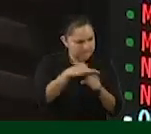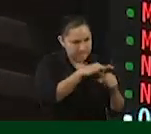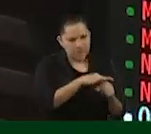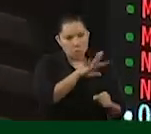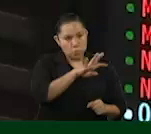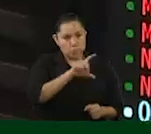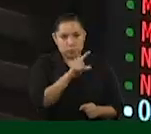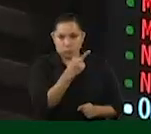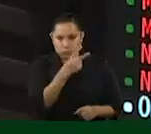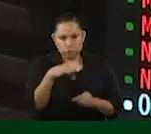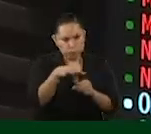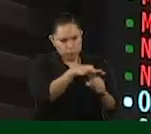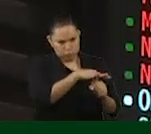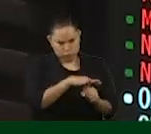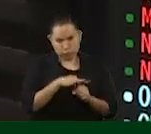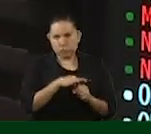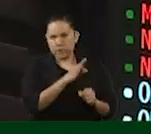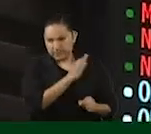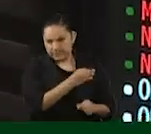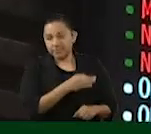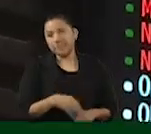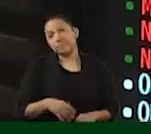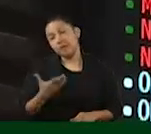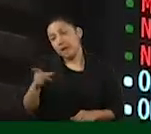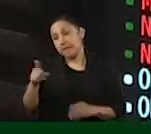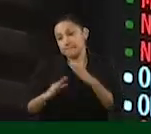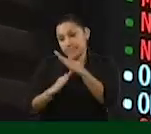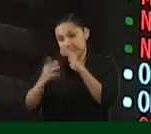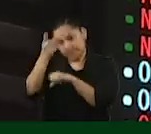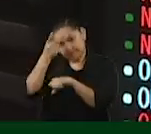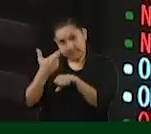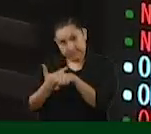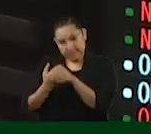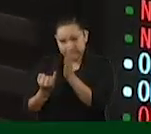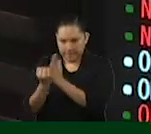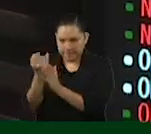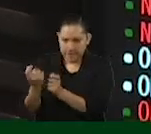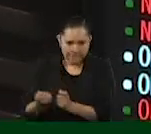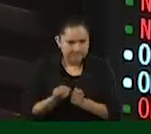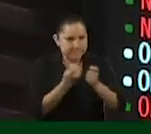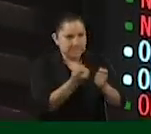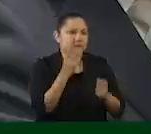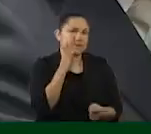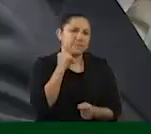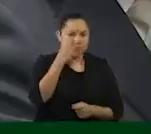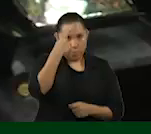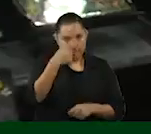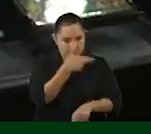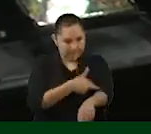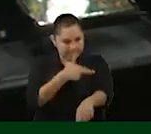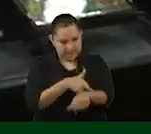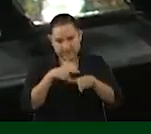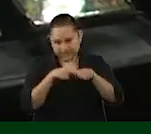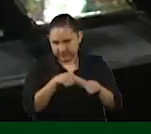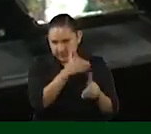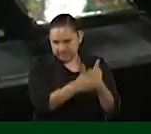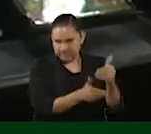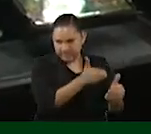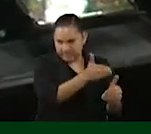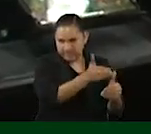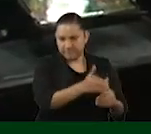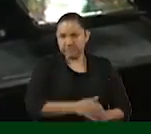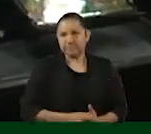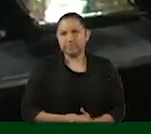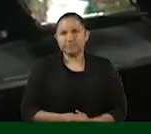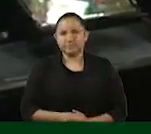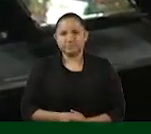favor. La mesa directiva lo envió al Senado de la República para seguir su proceso legislativo. Del Estado. Pero la ley,